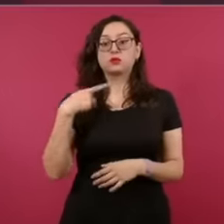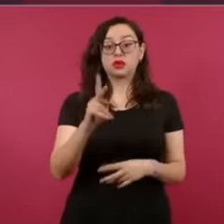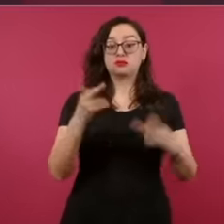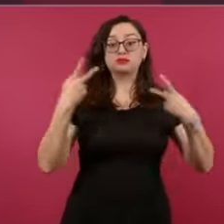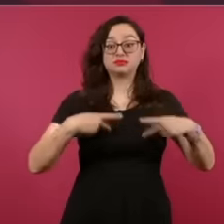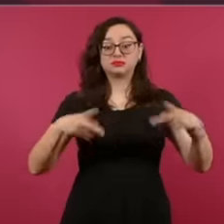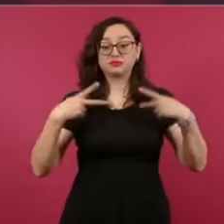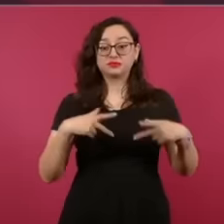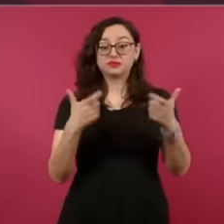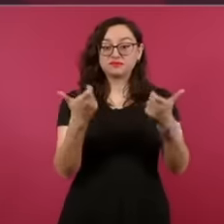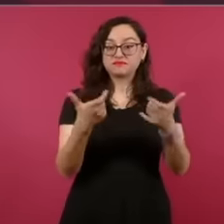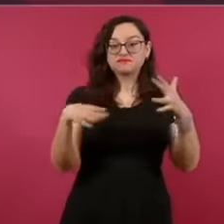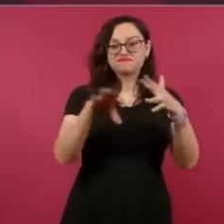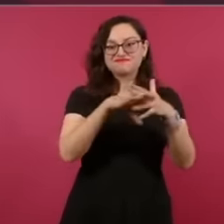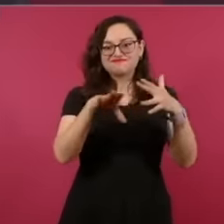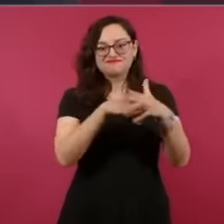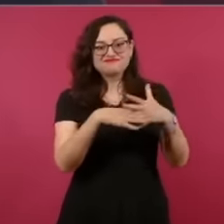Son